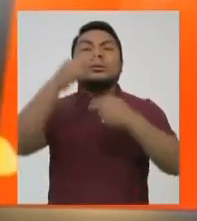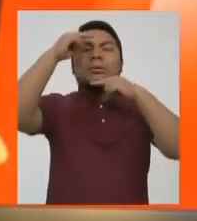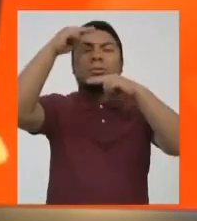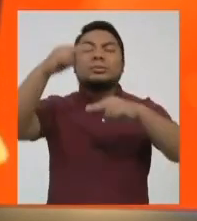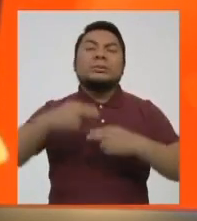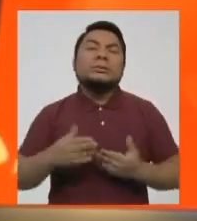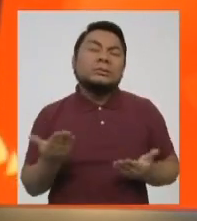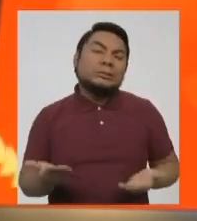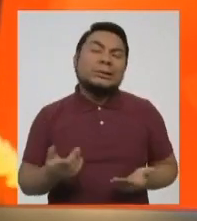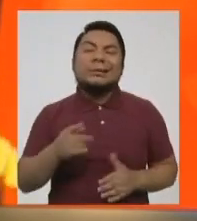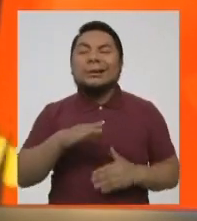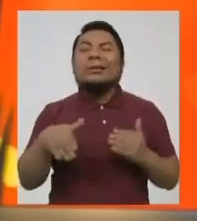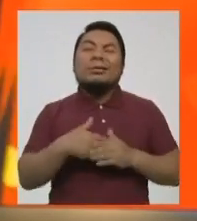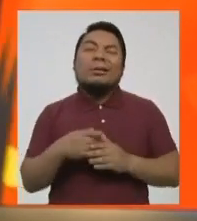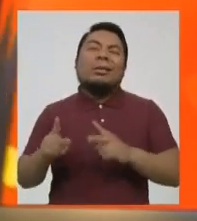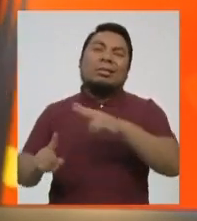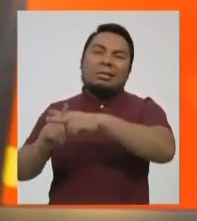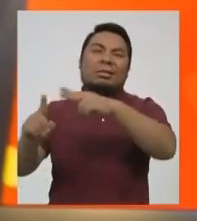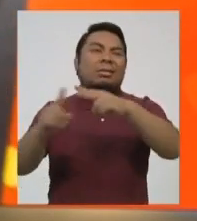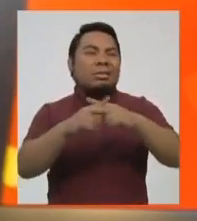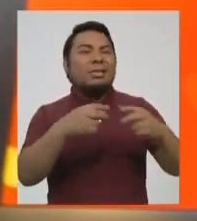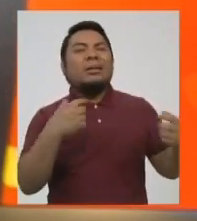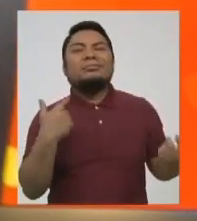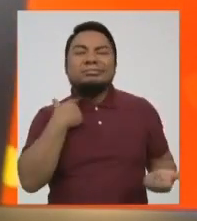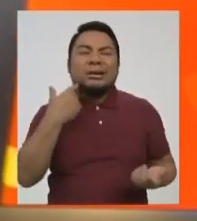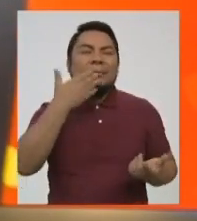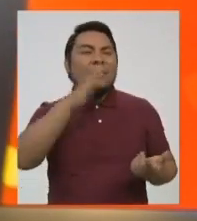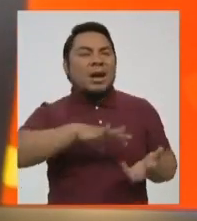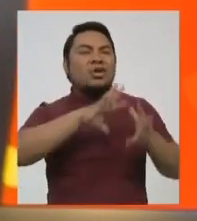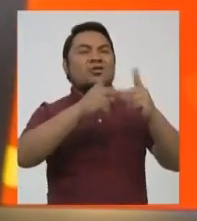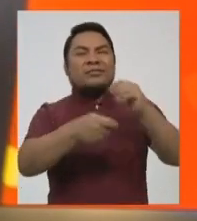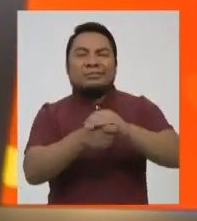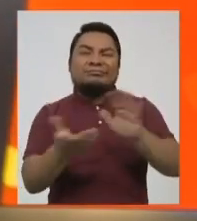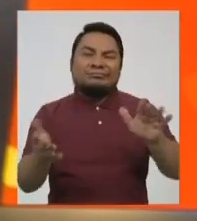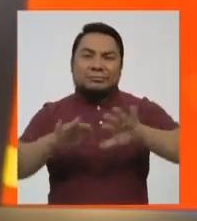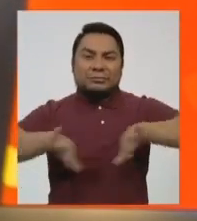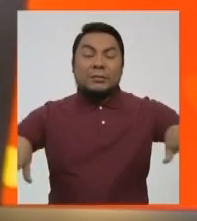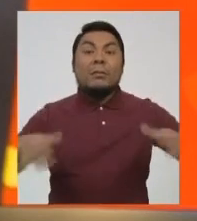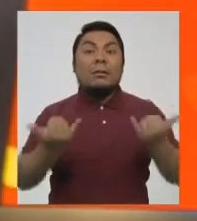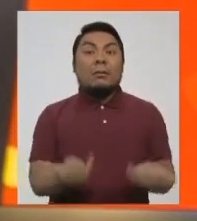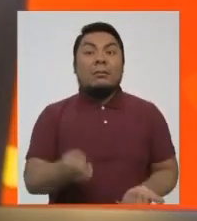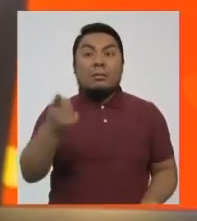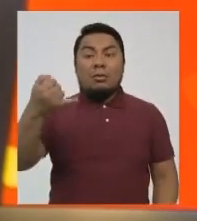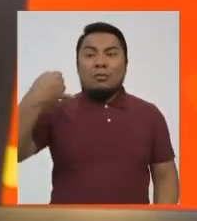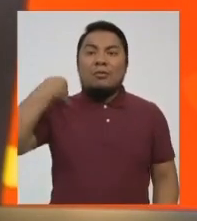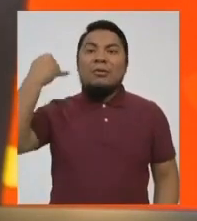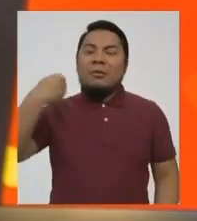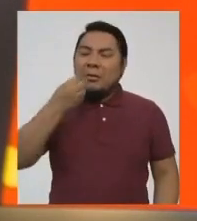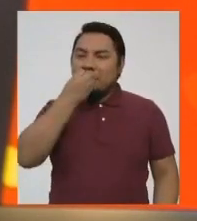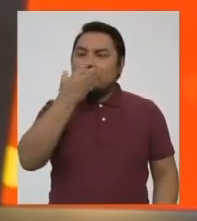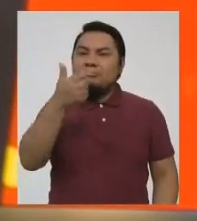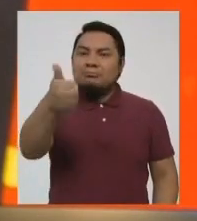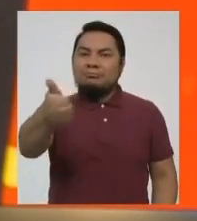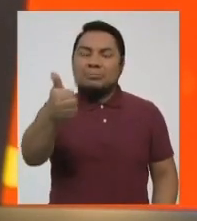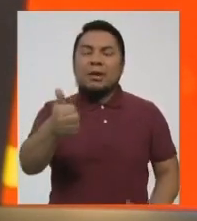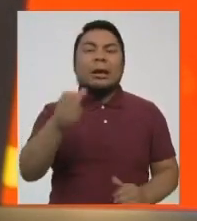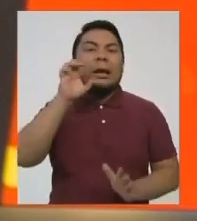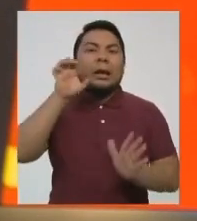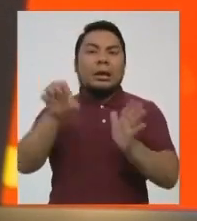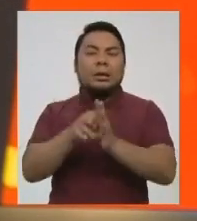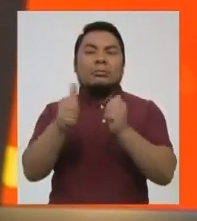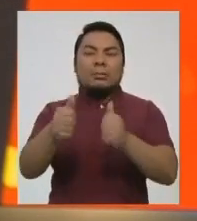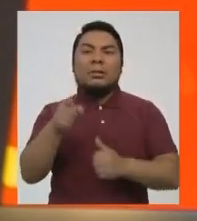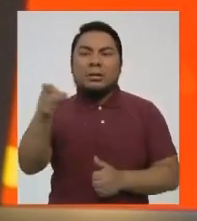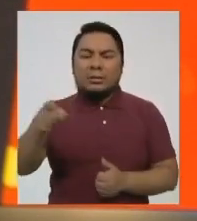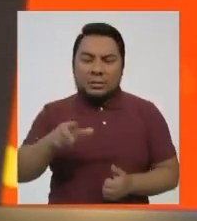En medio del lodazal de escándalos que comprometen la ética peruana, un joven se convierte en un ejemplo ciudadano luego de devolver cerca